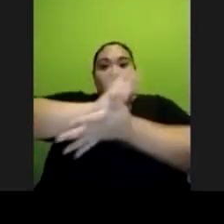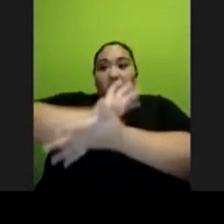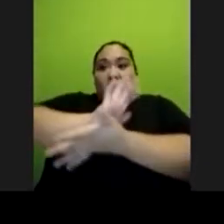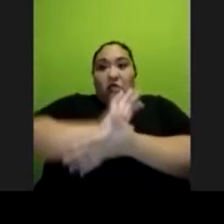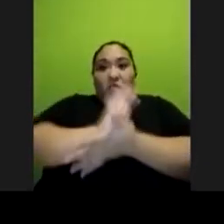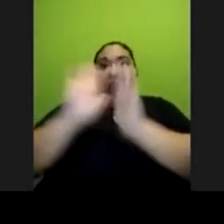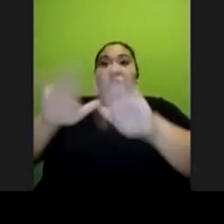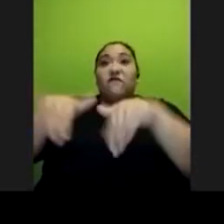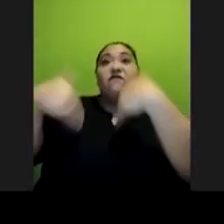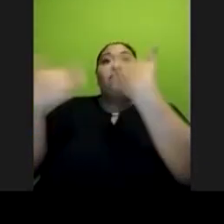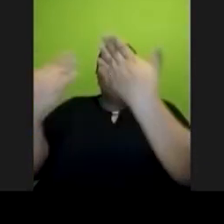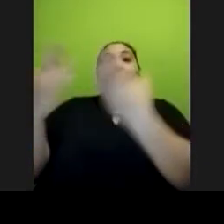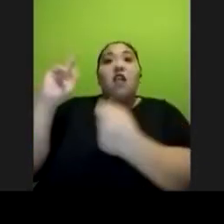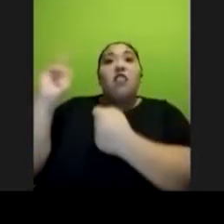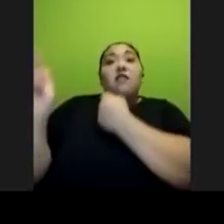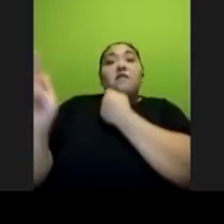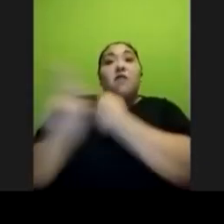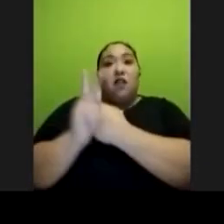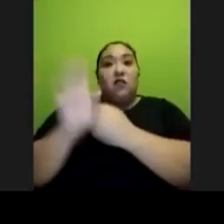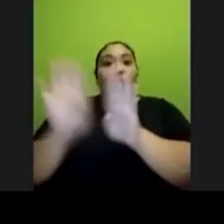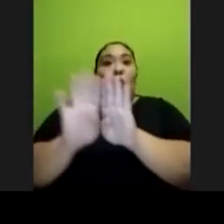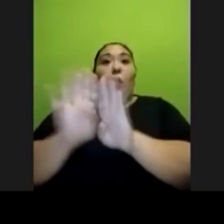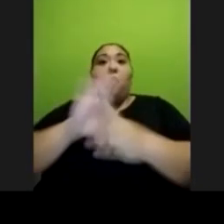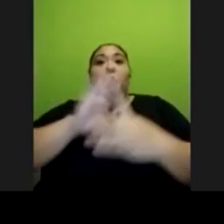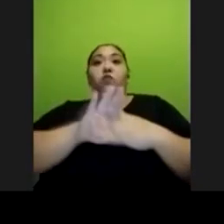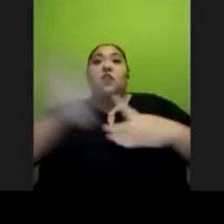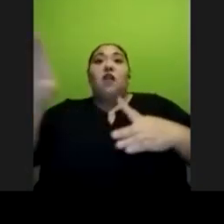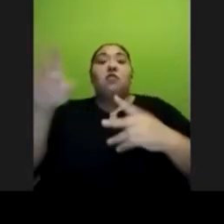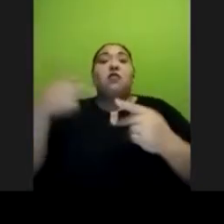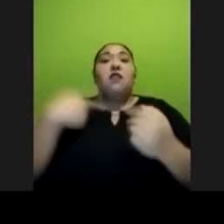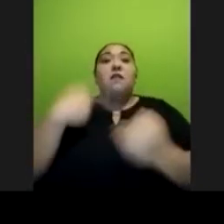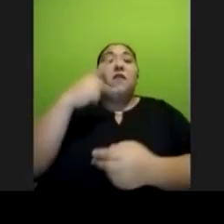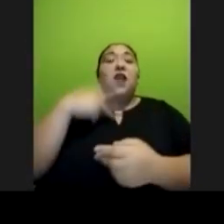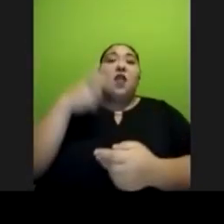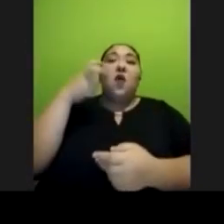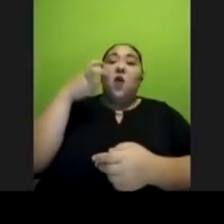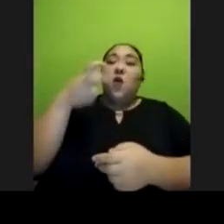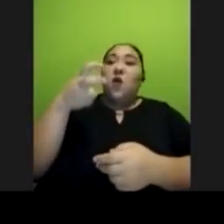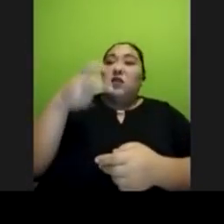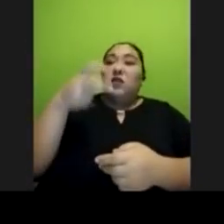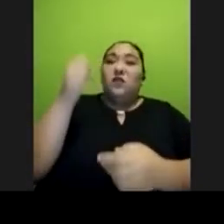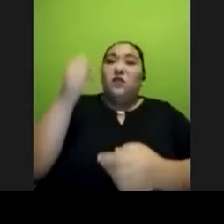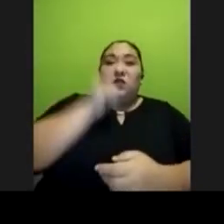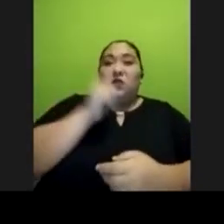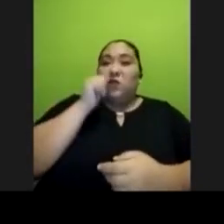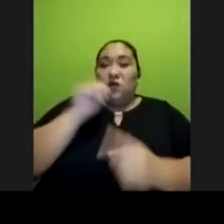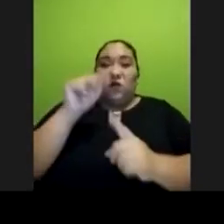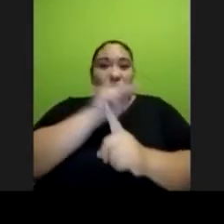migrantes. Pero es algo que hay que tener en la mira, porque en efecto, en este momento,